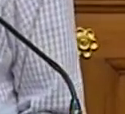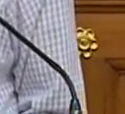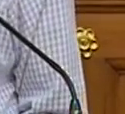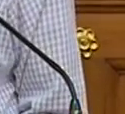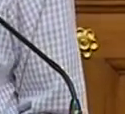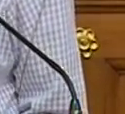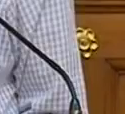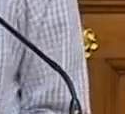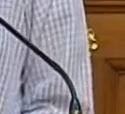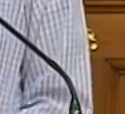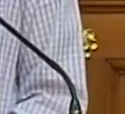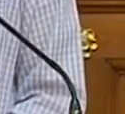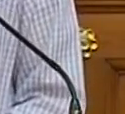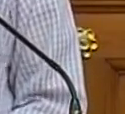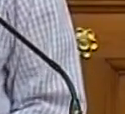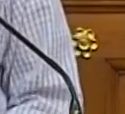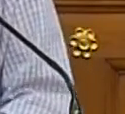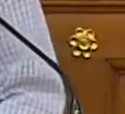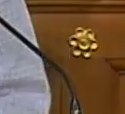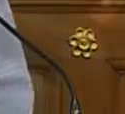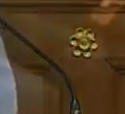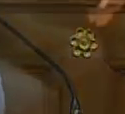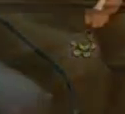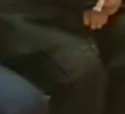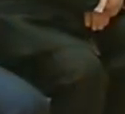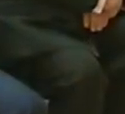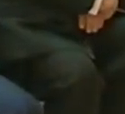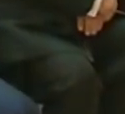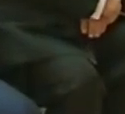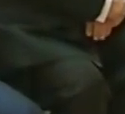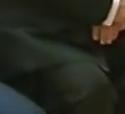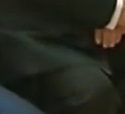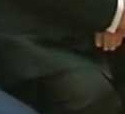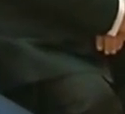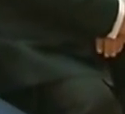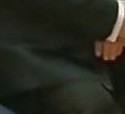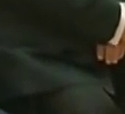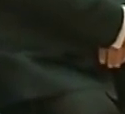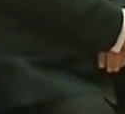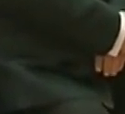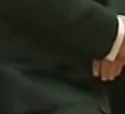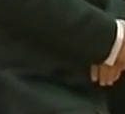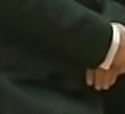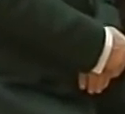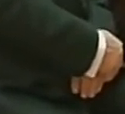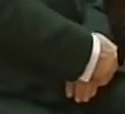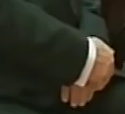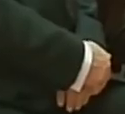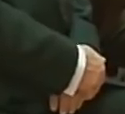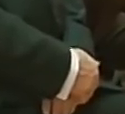enero hacia el 24 de diciembre, de enero de